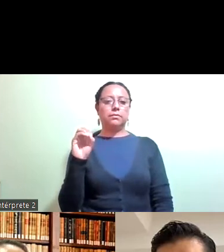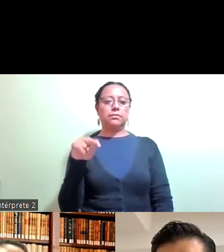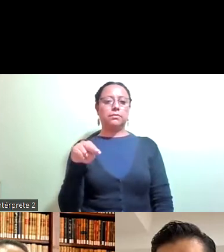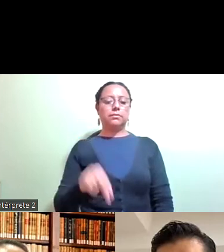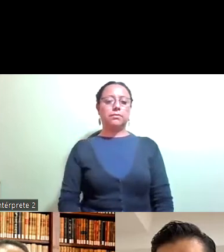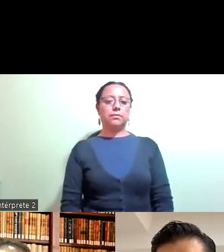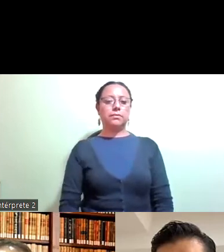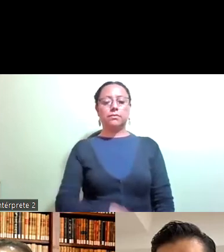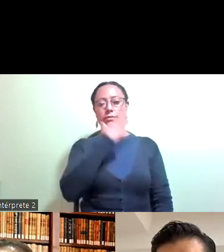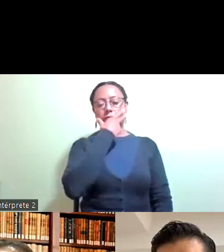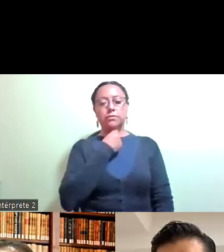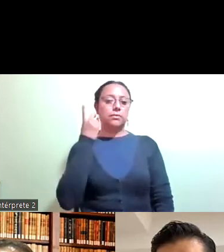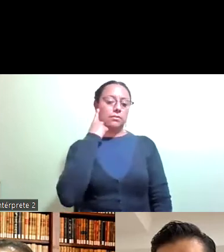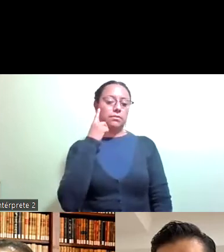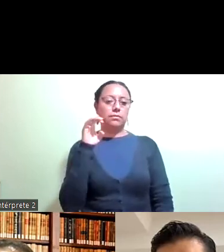Diputado Ernesto Alarcón Jiménez.